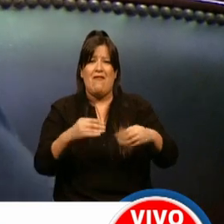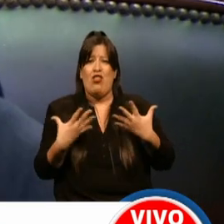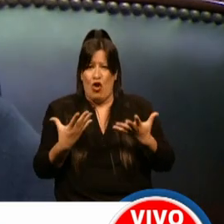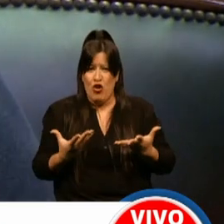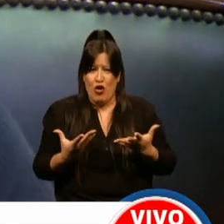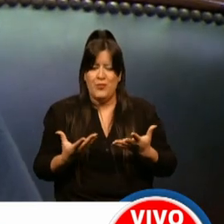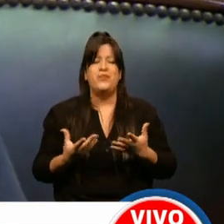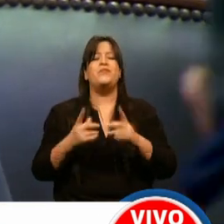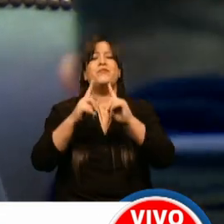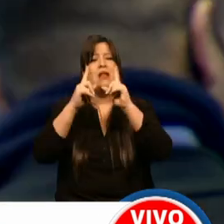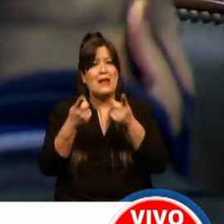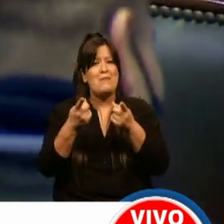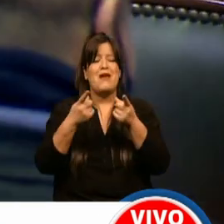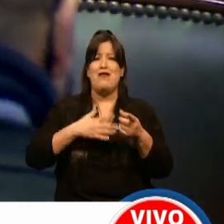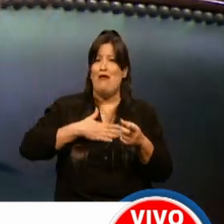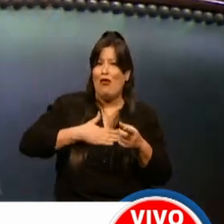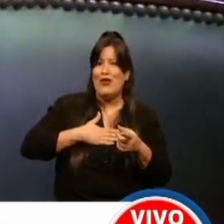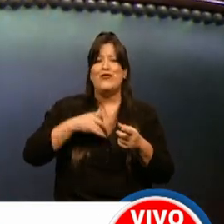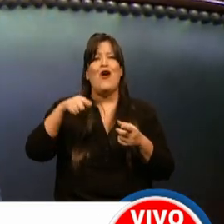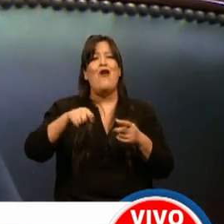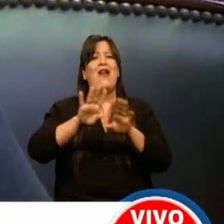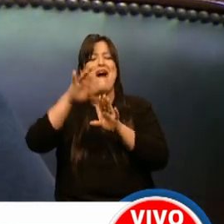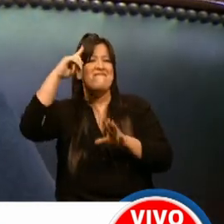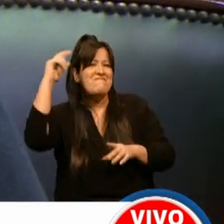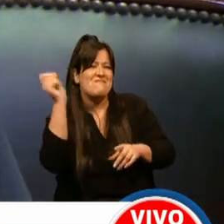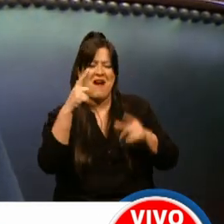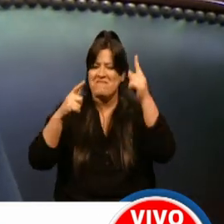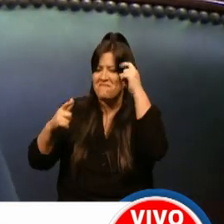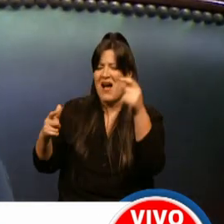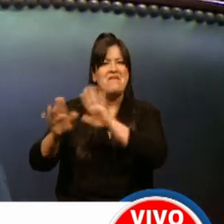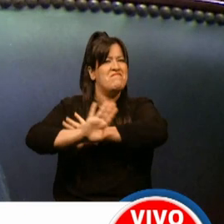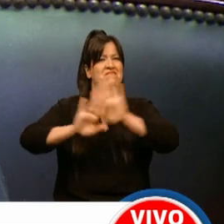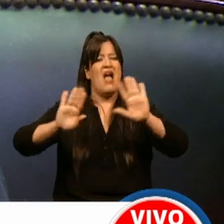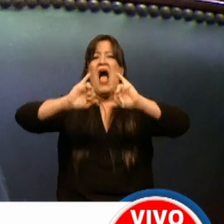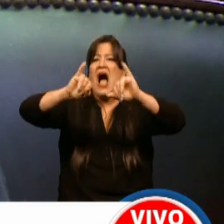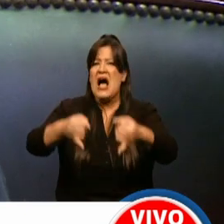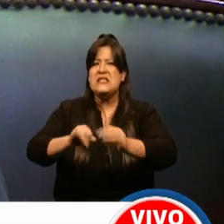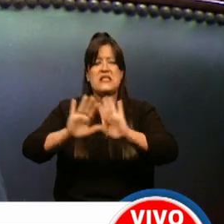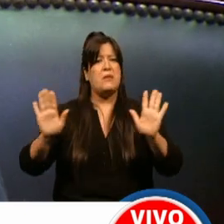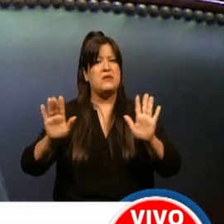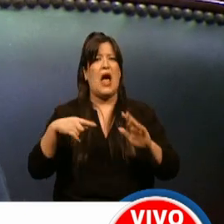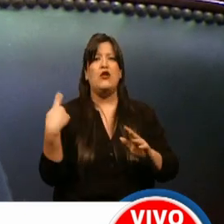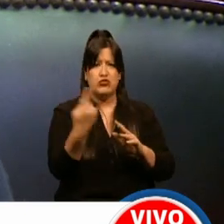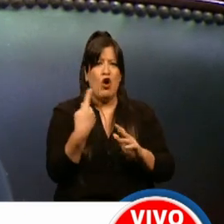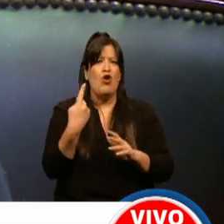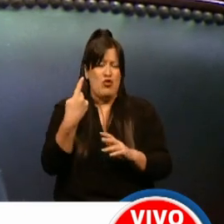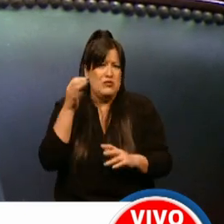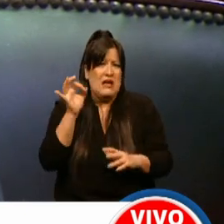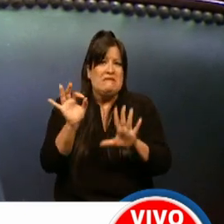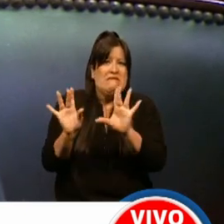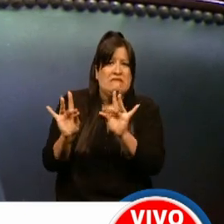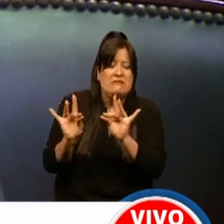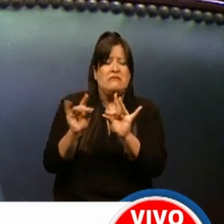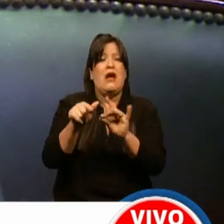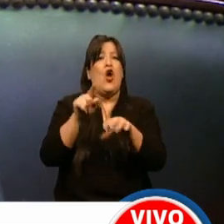también que empecemos a perder prejuicios aceptar el nivel de complejidad de la